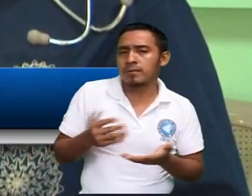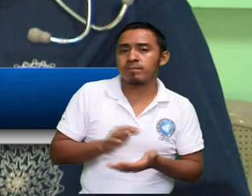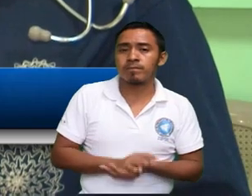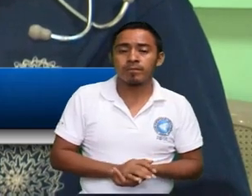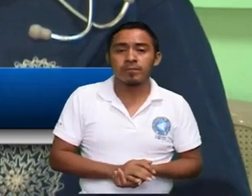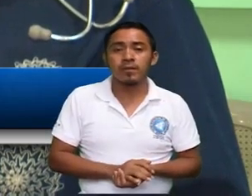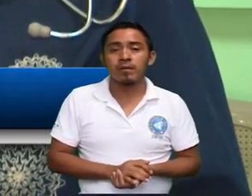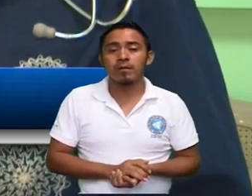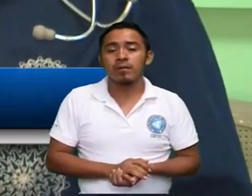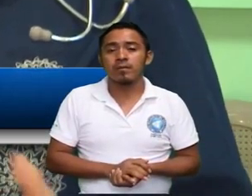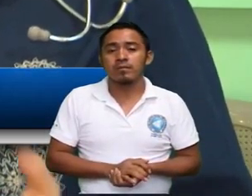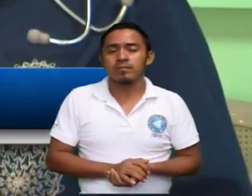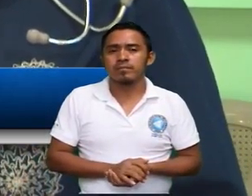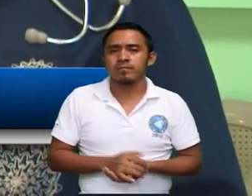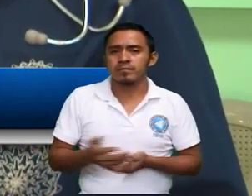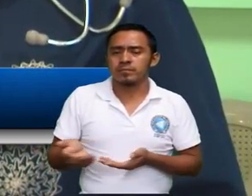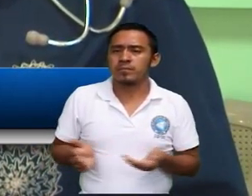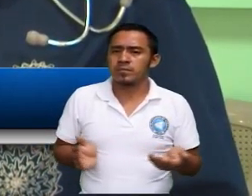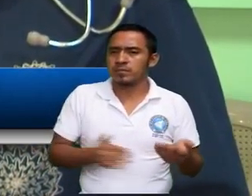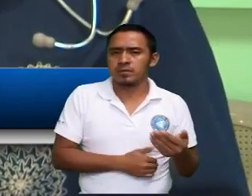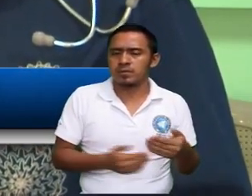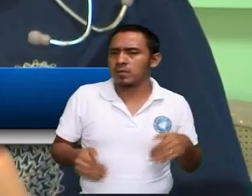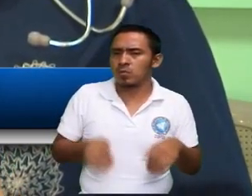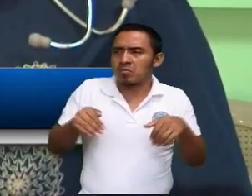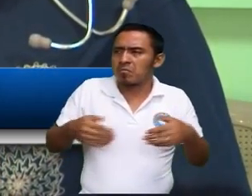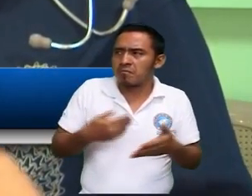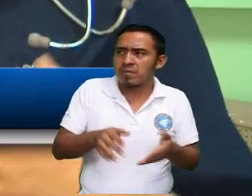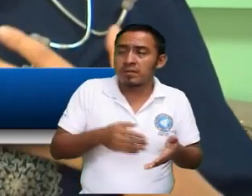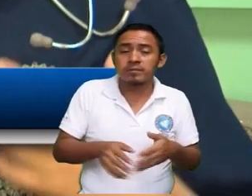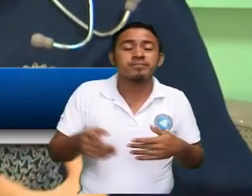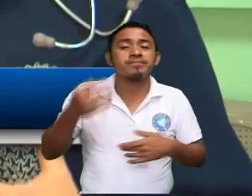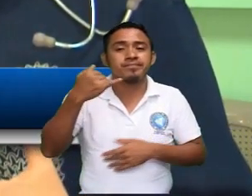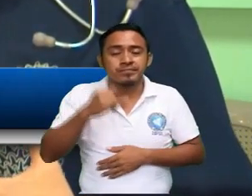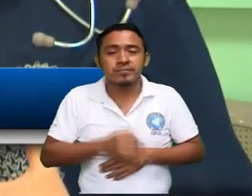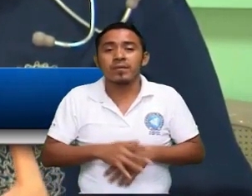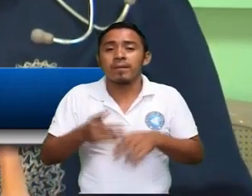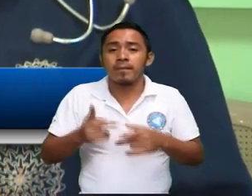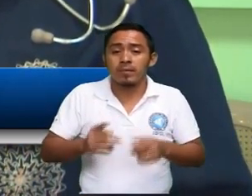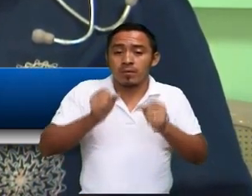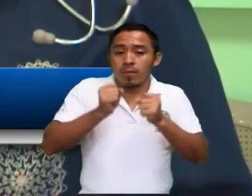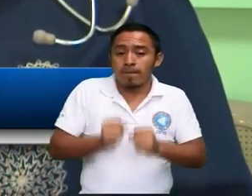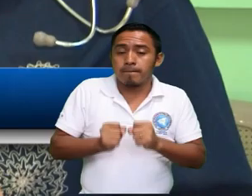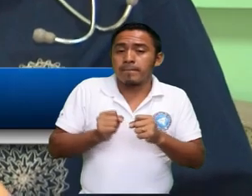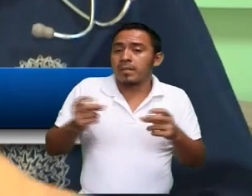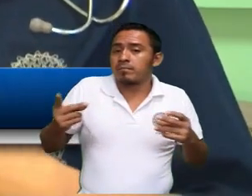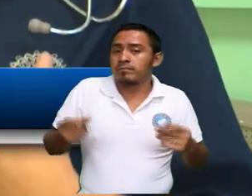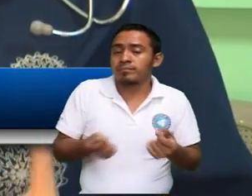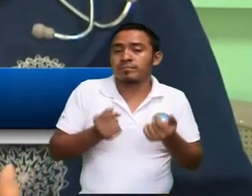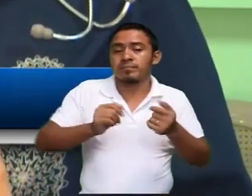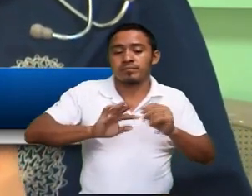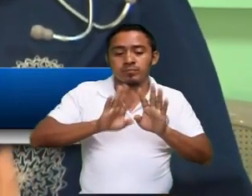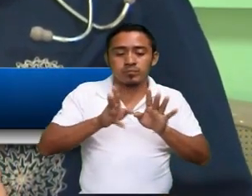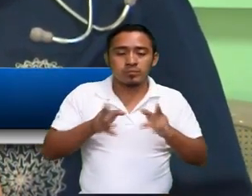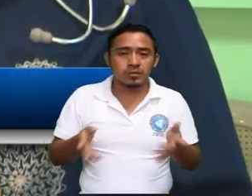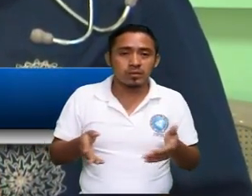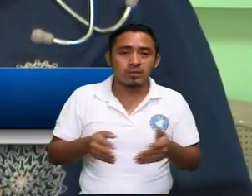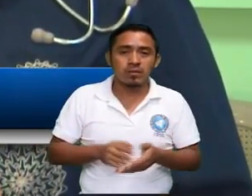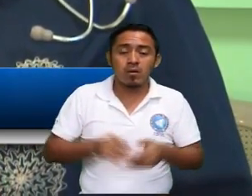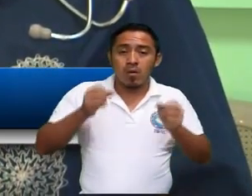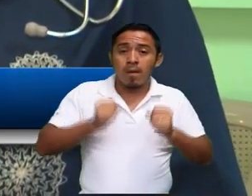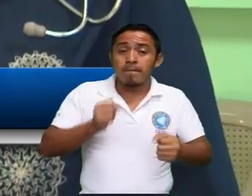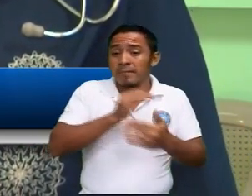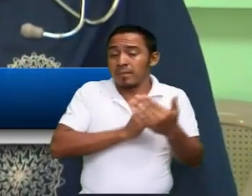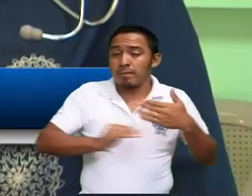peso? Si canguro es canguro, podrían decirme, es que el metabolismo del hombre es mayor que el de la mujer. El hombre genera más